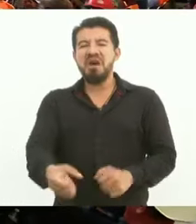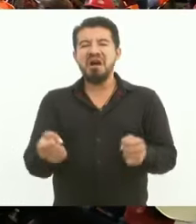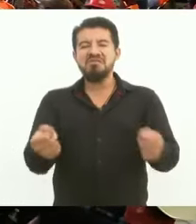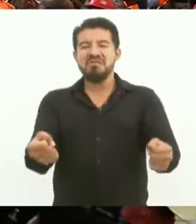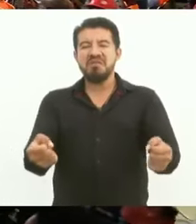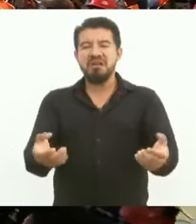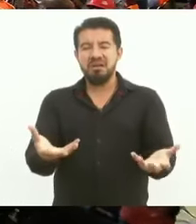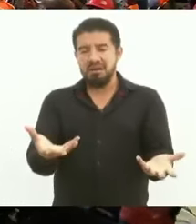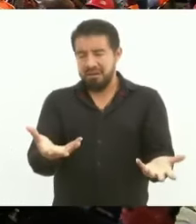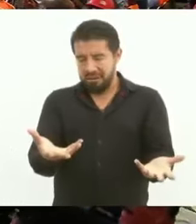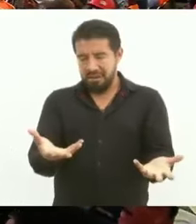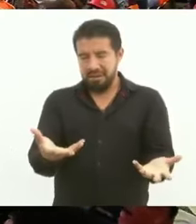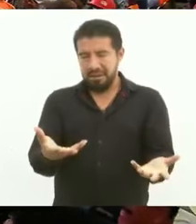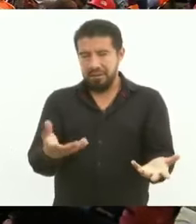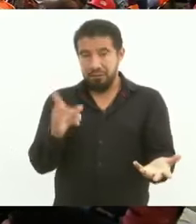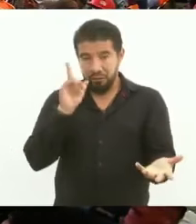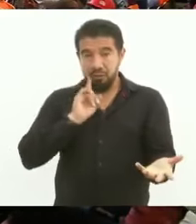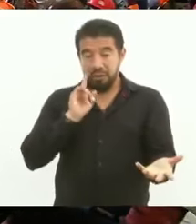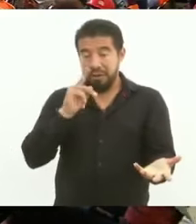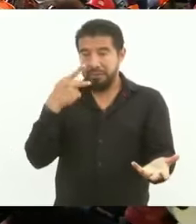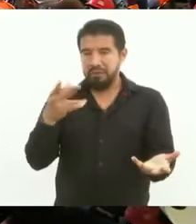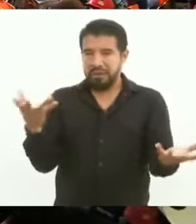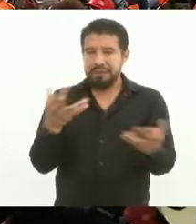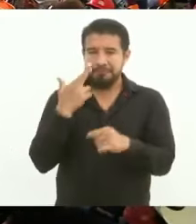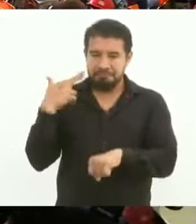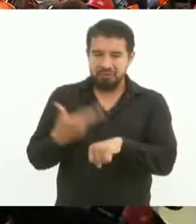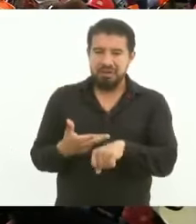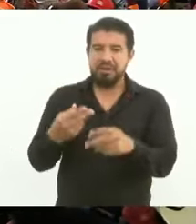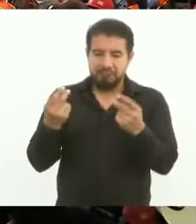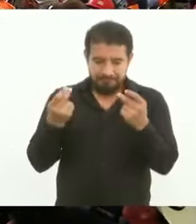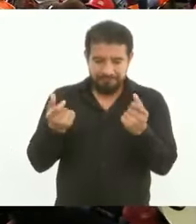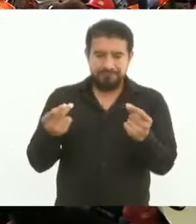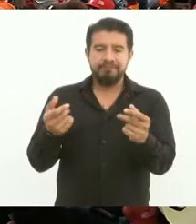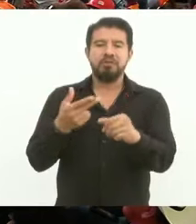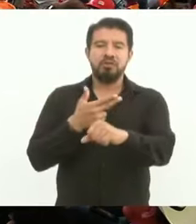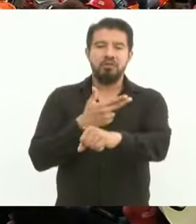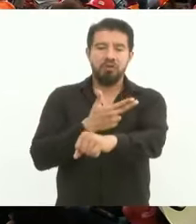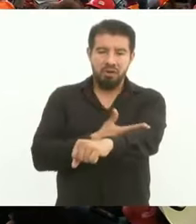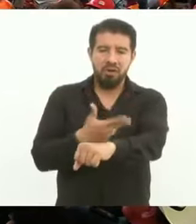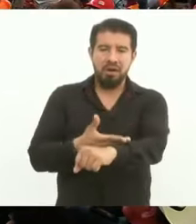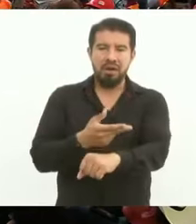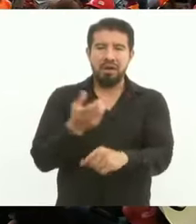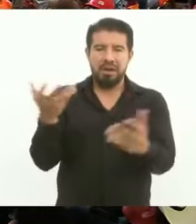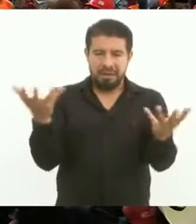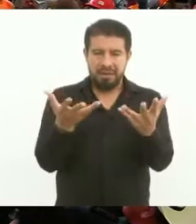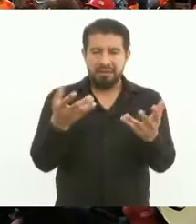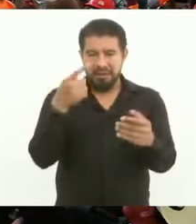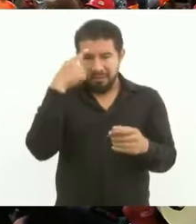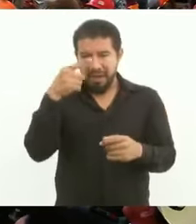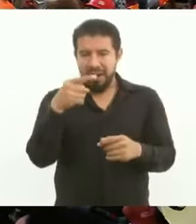la mujer es más responsable, más trabajadora, más honrada que el hombre.